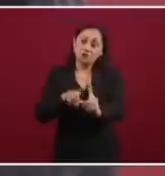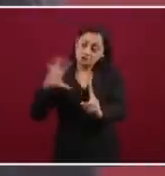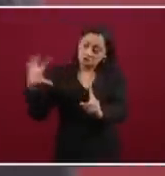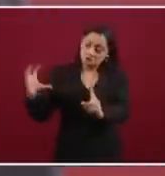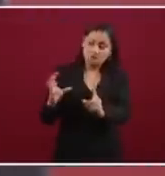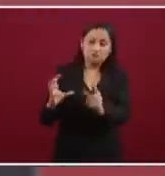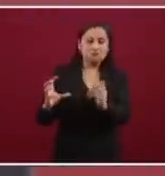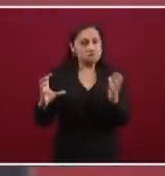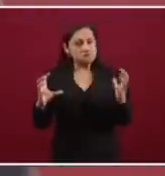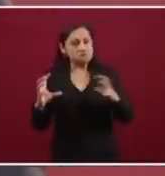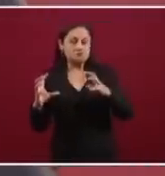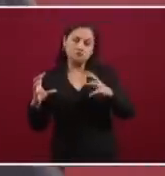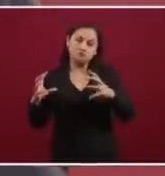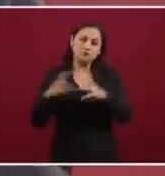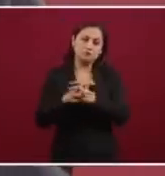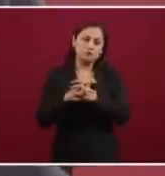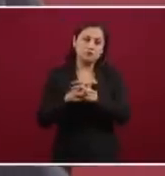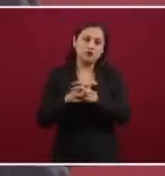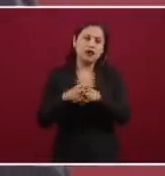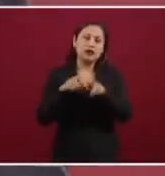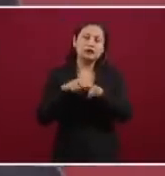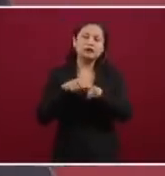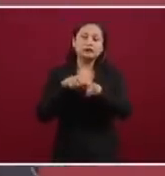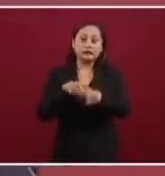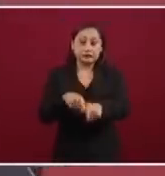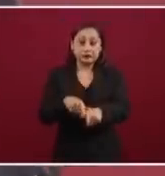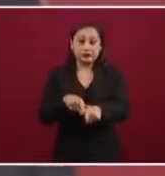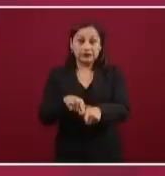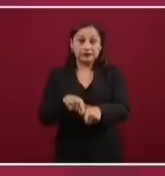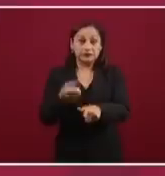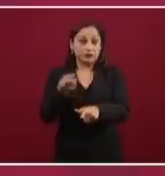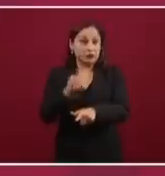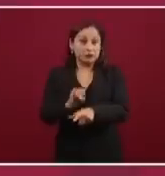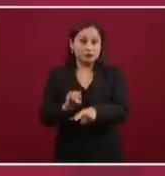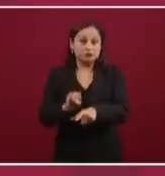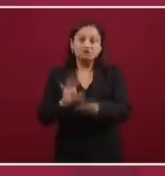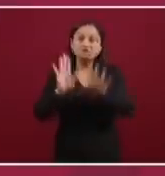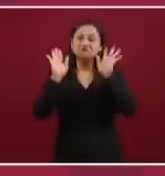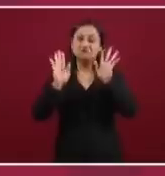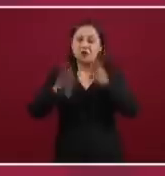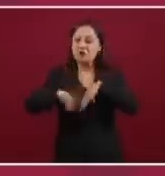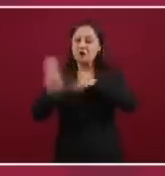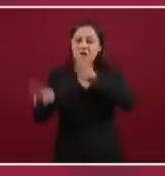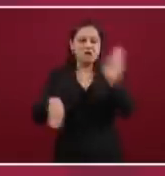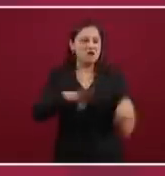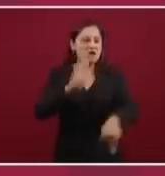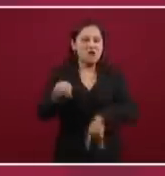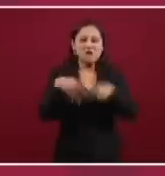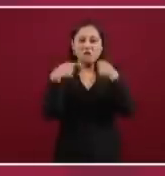que siga la confrontación y que haya los muertos que haya.